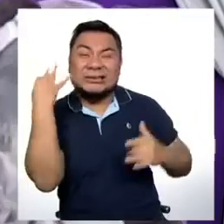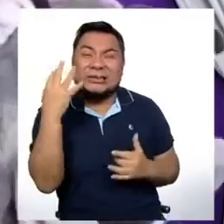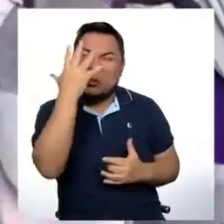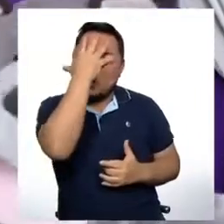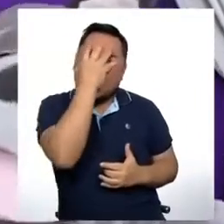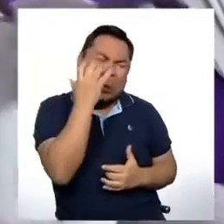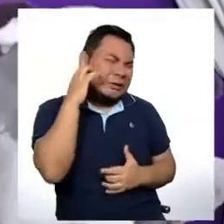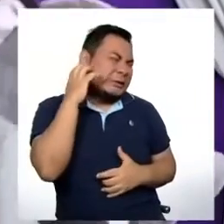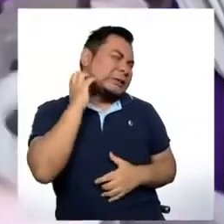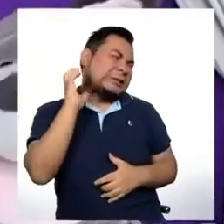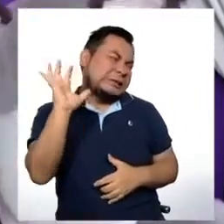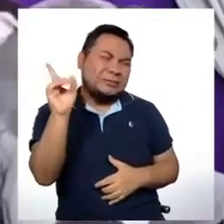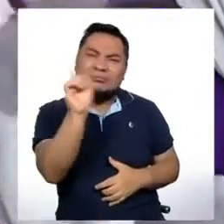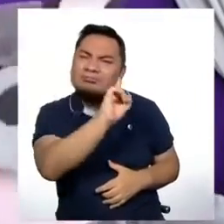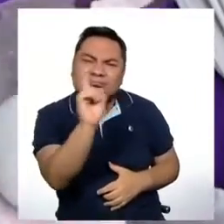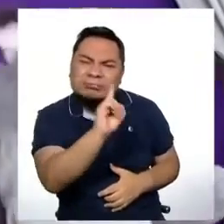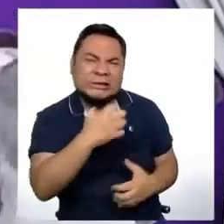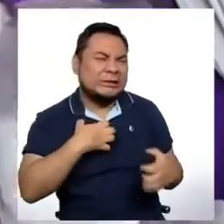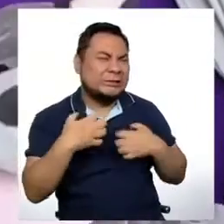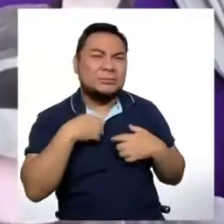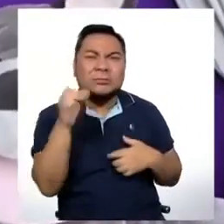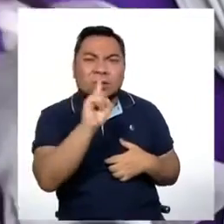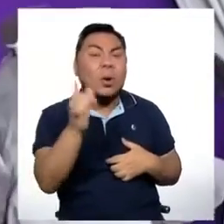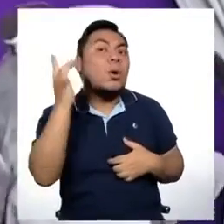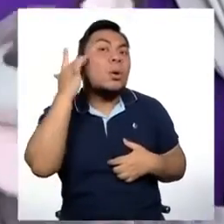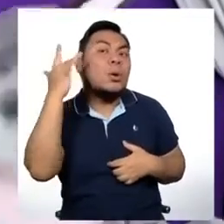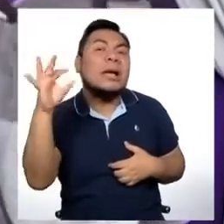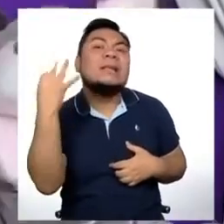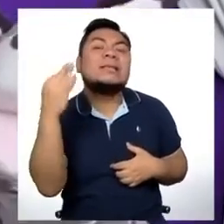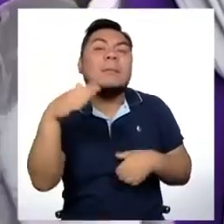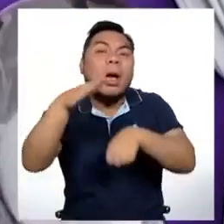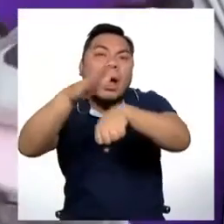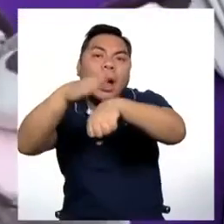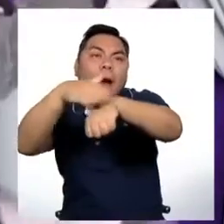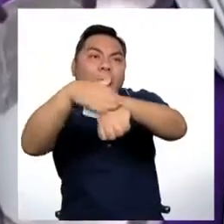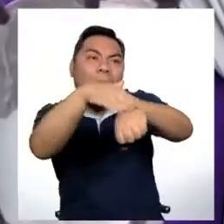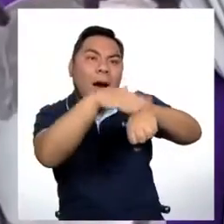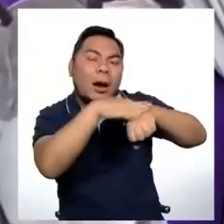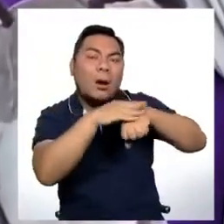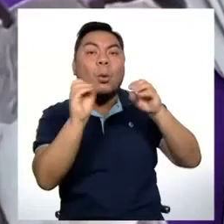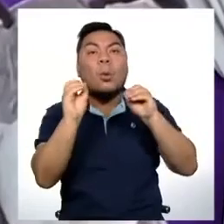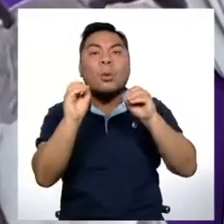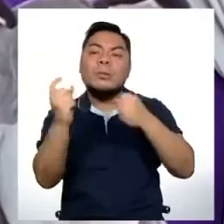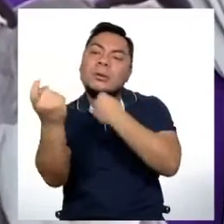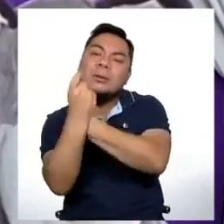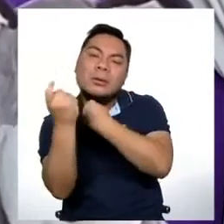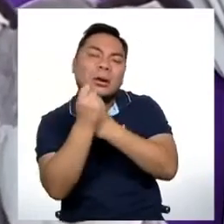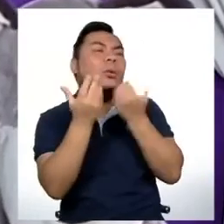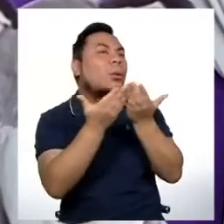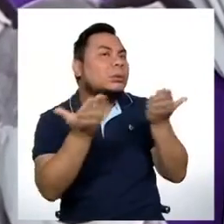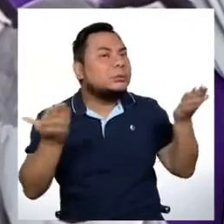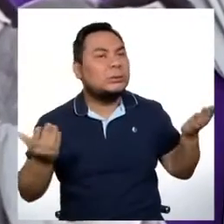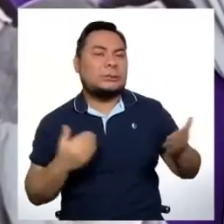molestos. Los sonidos siempre anticipan algo o nos enseñan cosas.